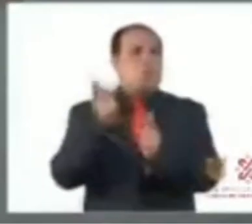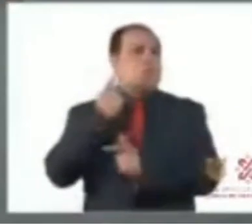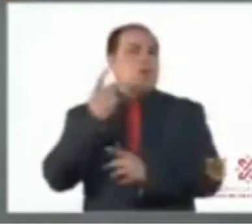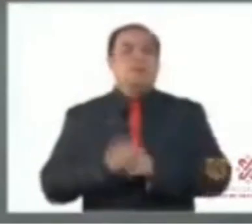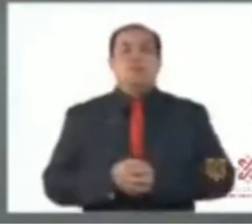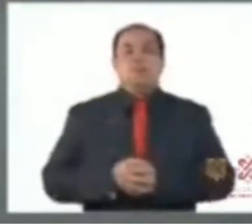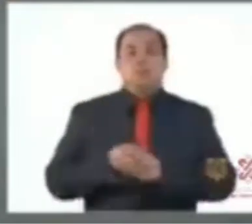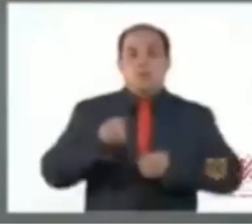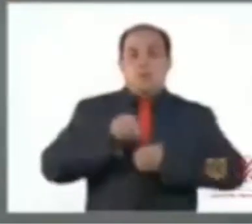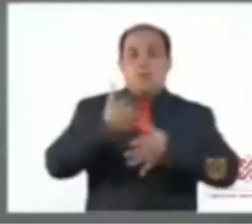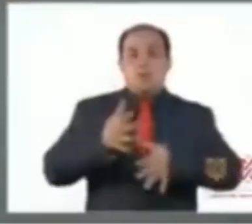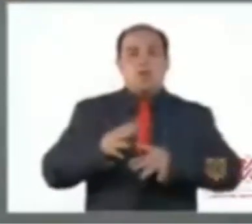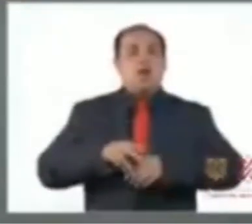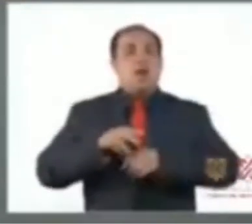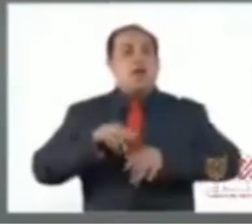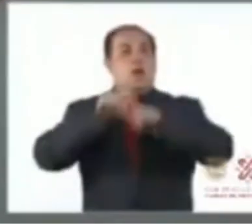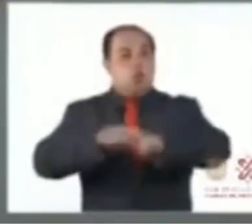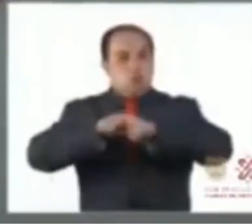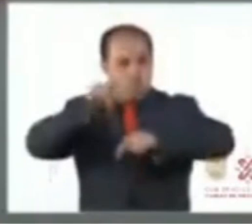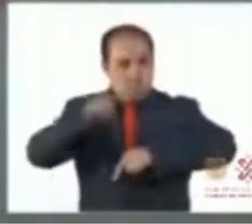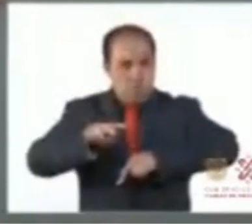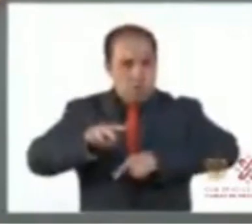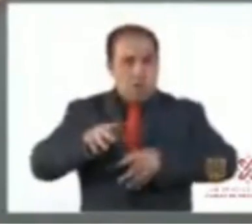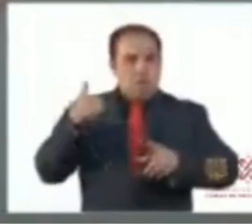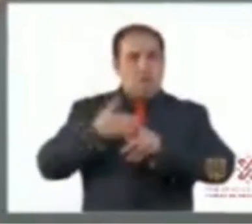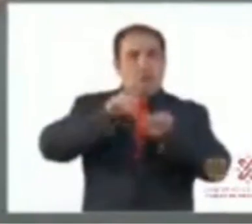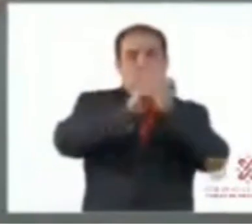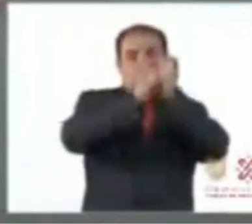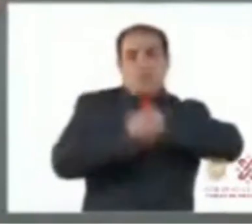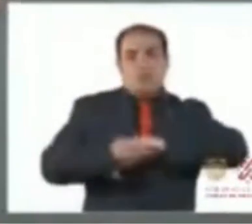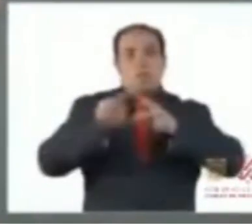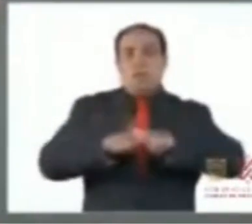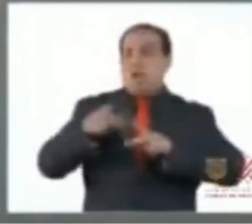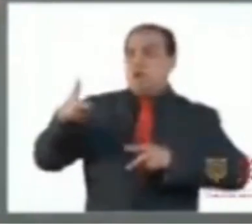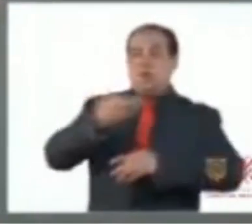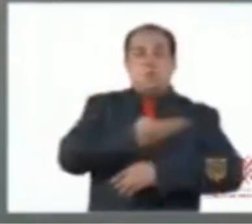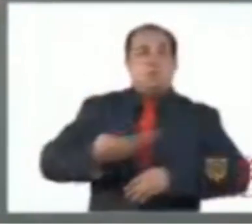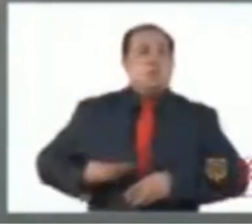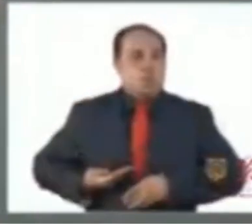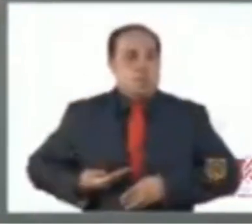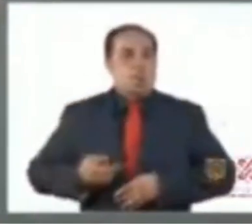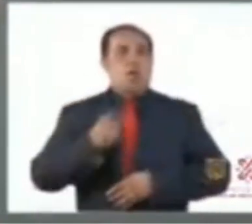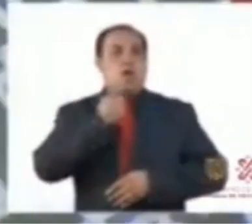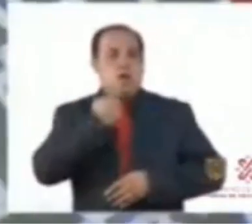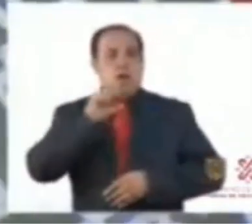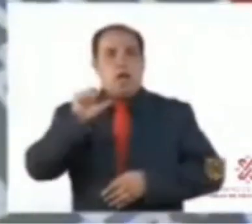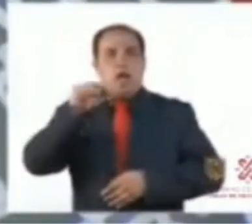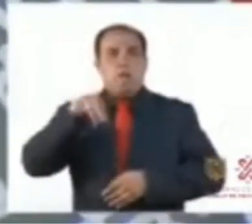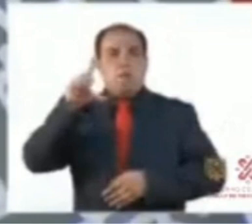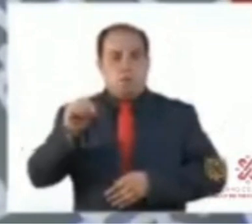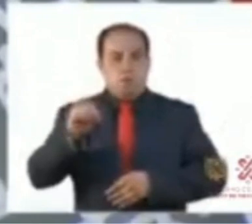una verdadera continuidad a la transformación iniciada por el presidente Andrés Manuel López